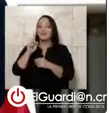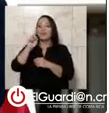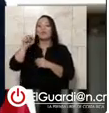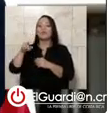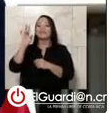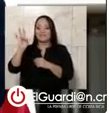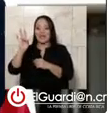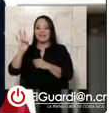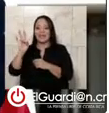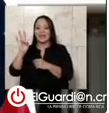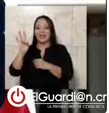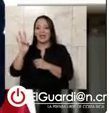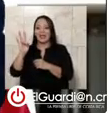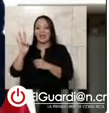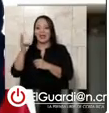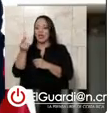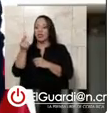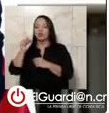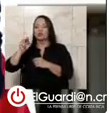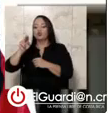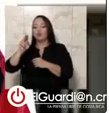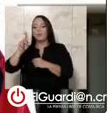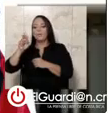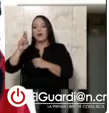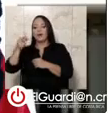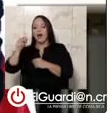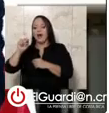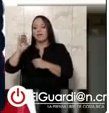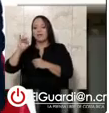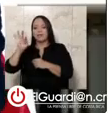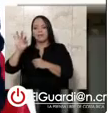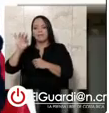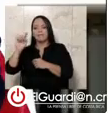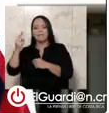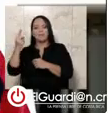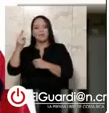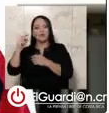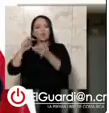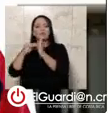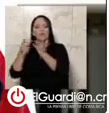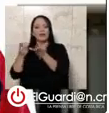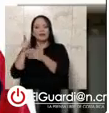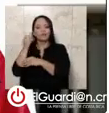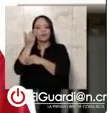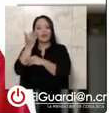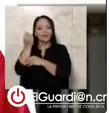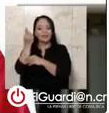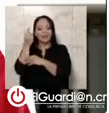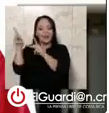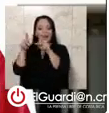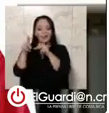1.7 de déficit de superávit primario. ¿Qué significa eso? Eso no es fácil de entender para la gente.